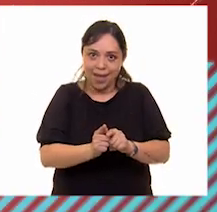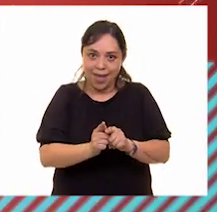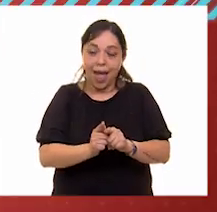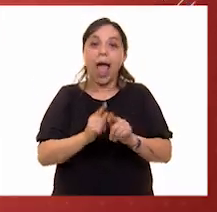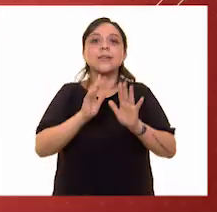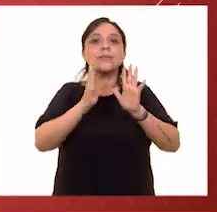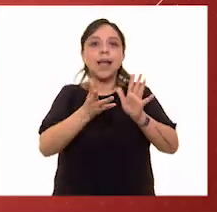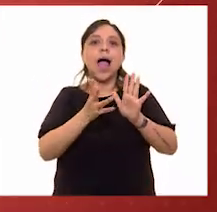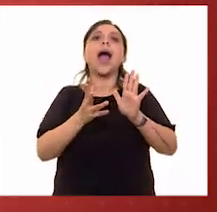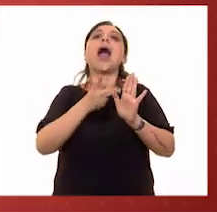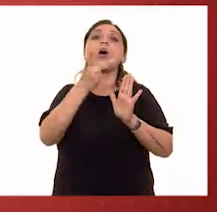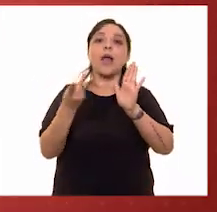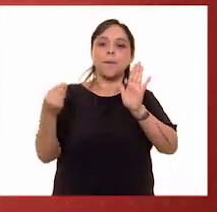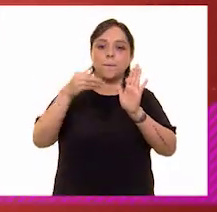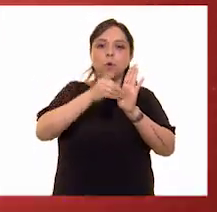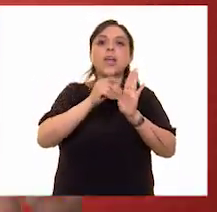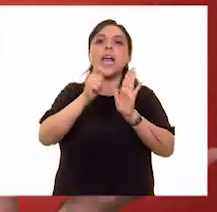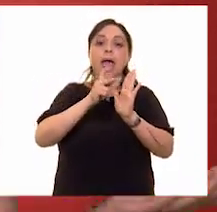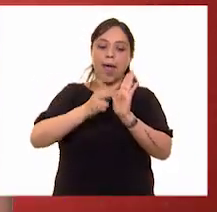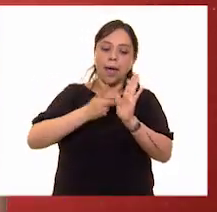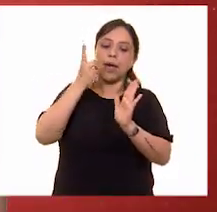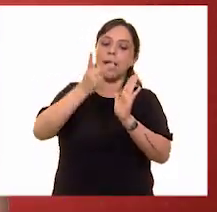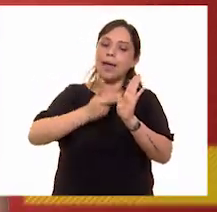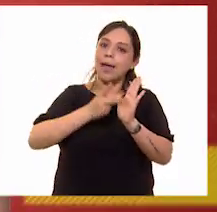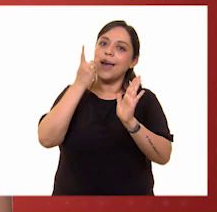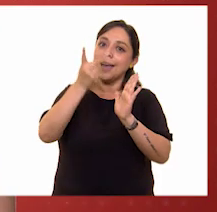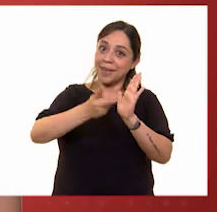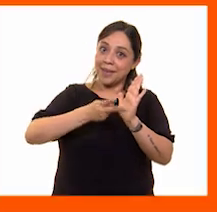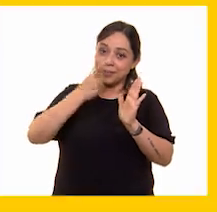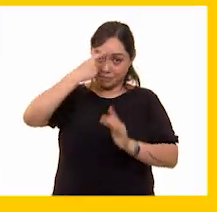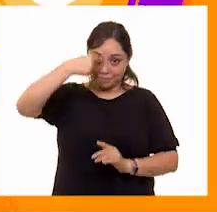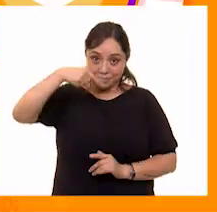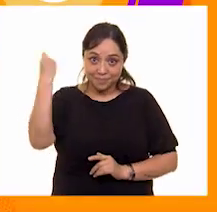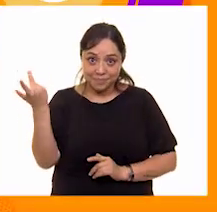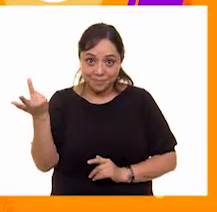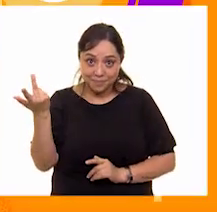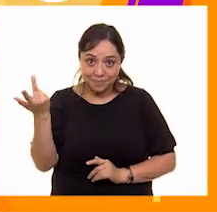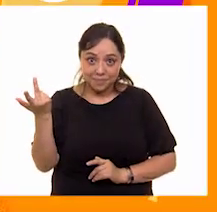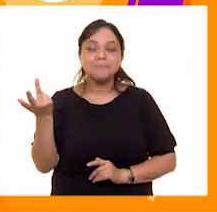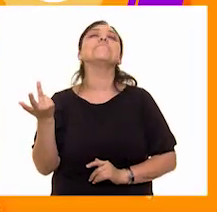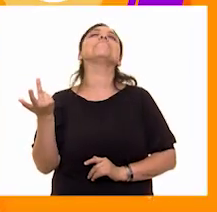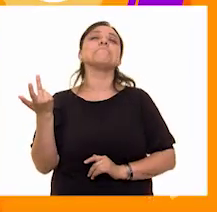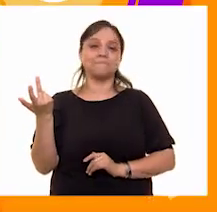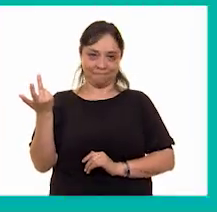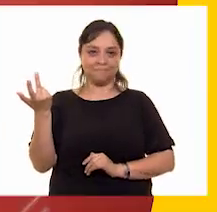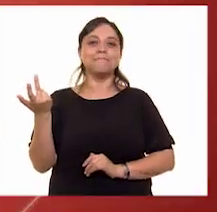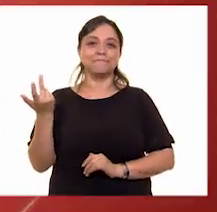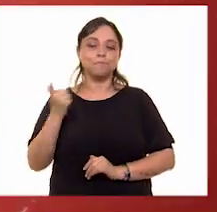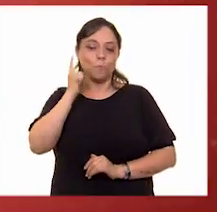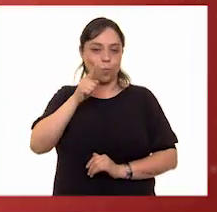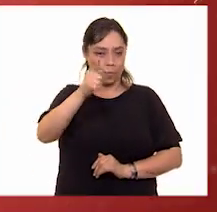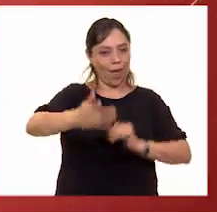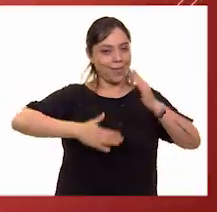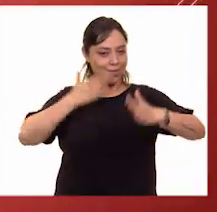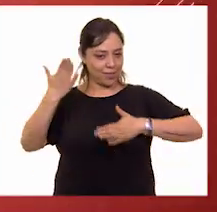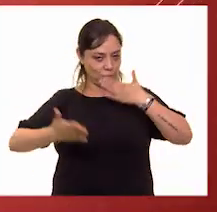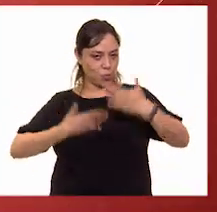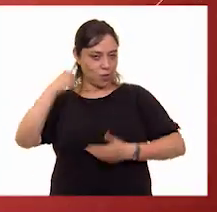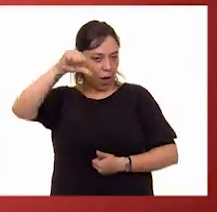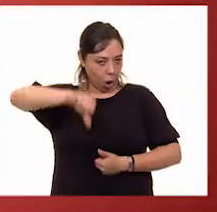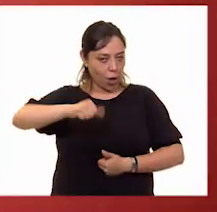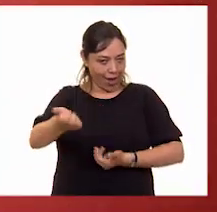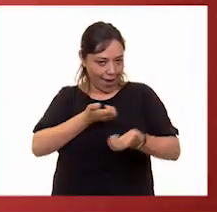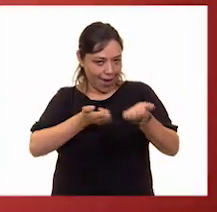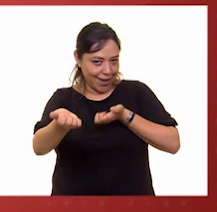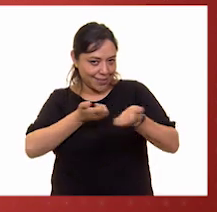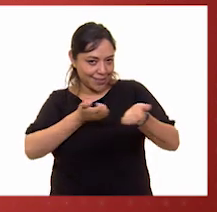cíclicos para repetir las instrucciones. Fue fácil, ¿verdad? ¡Sí! Espero que hayan disfrutado de este ejercicio